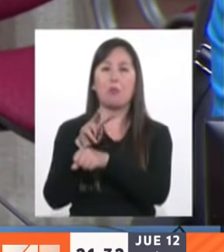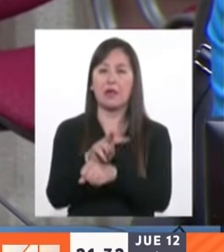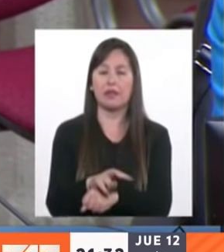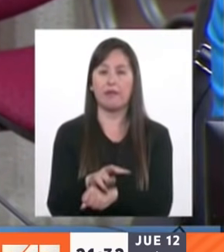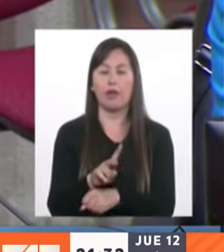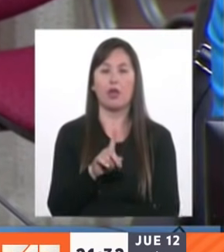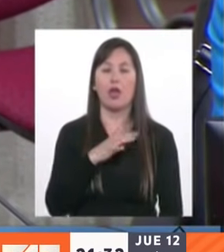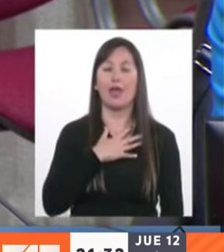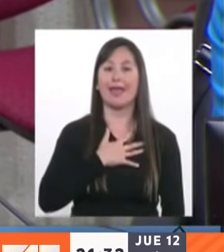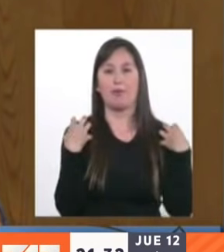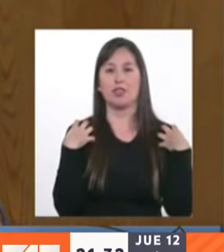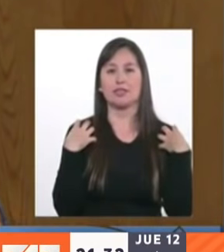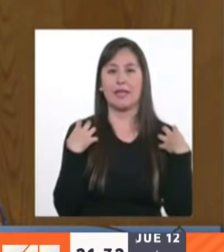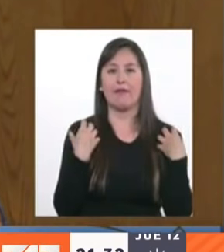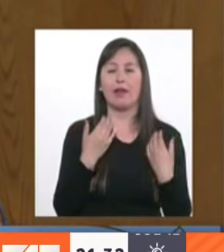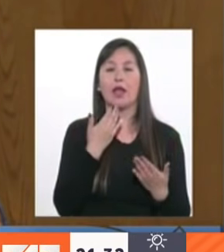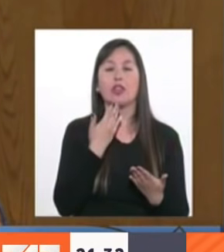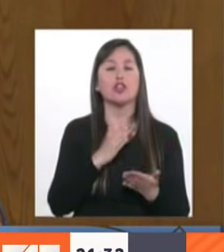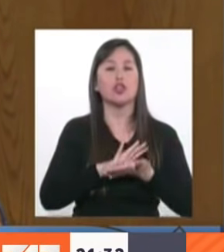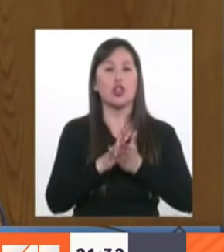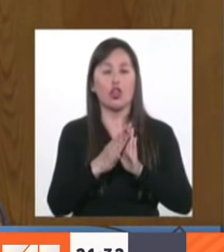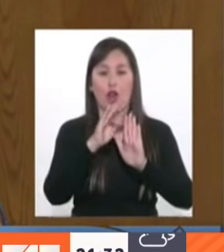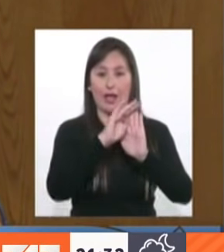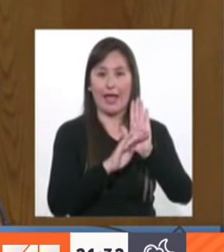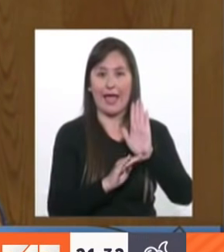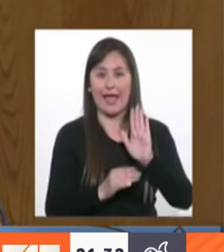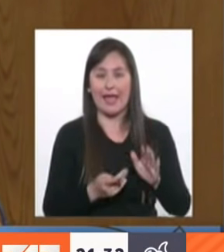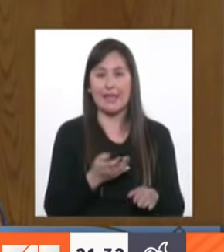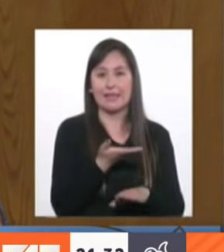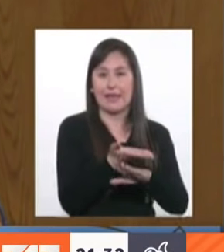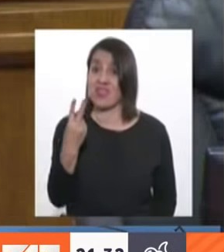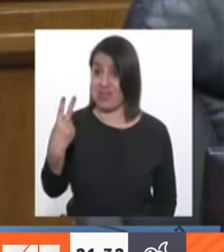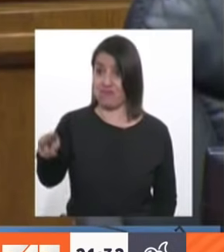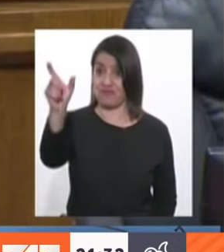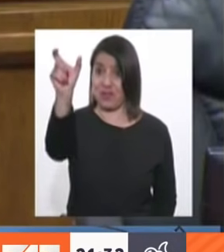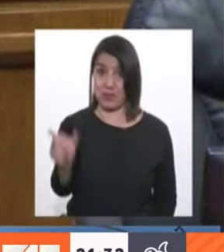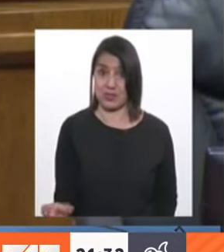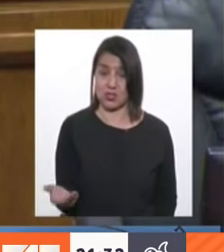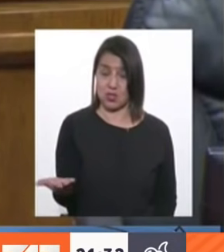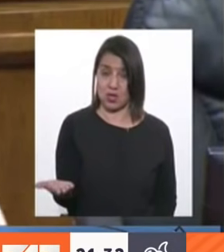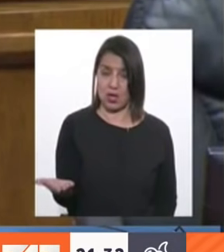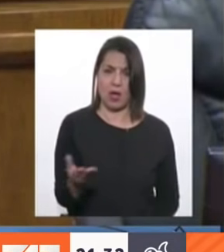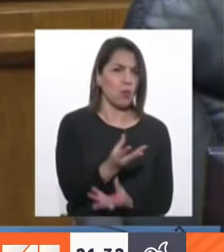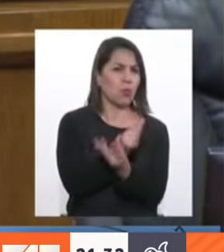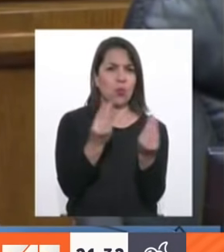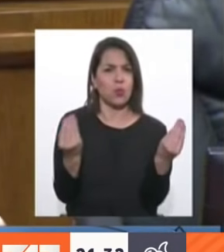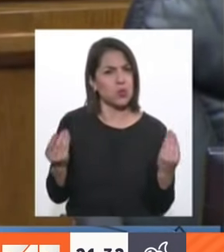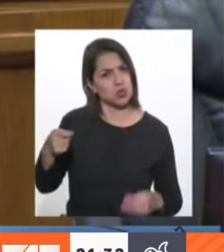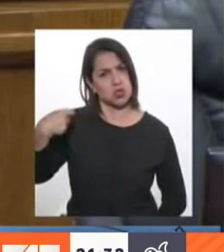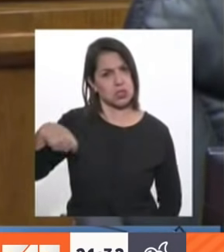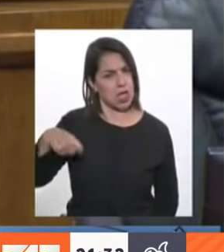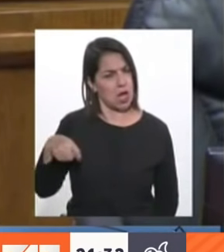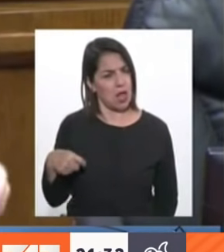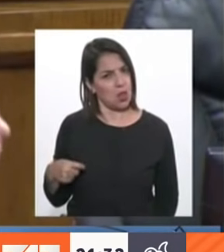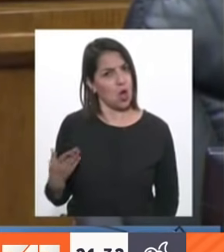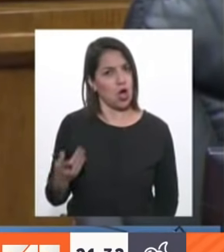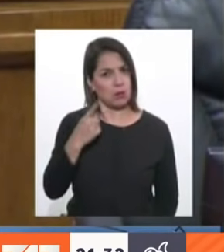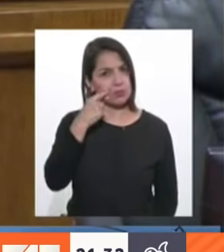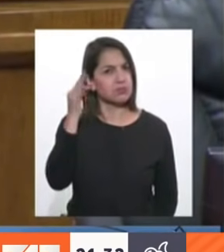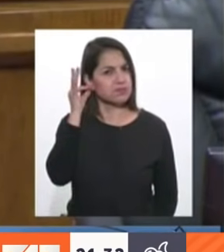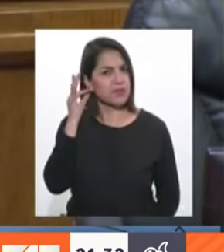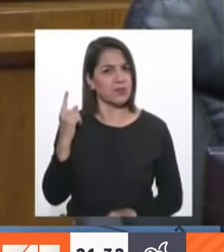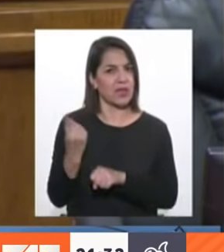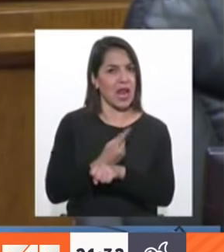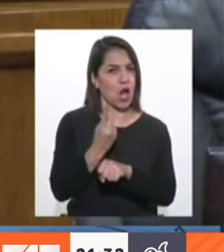una responsabilidad política. No tuvo la conducción necesaria y no supo dar órdenes precisas. Varios senadores y senadoras en la